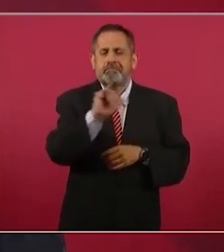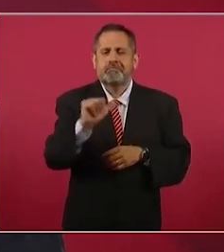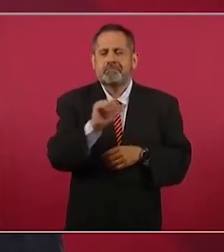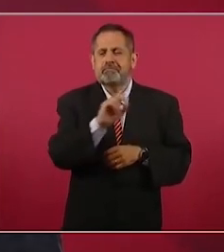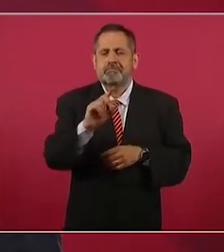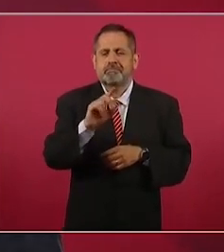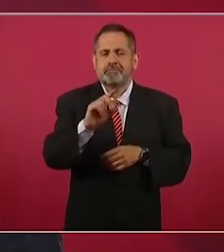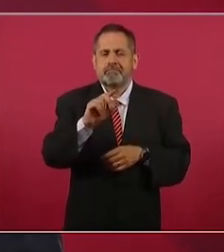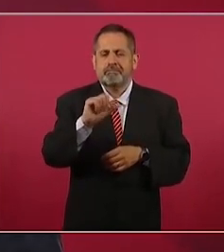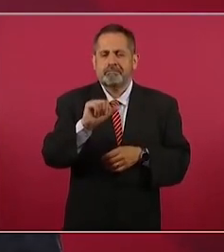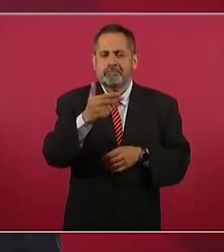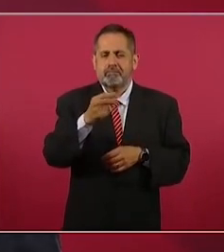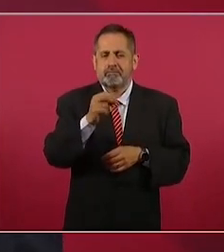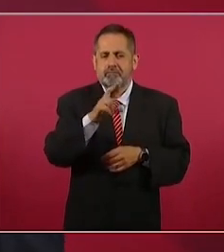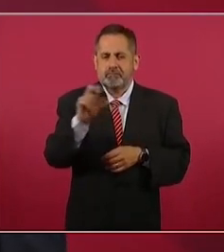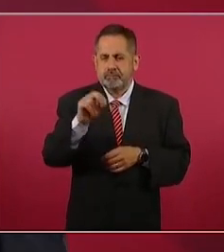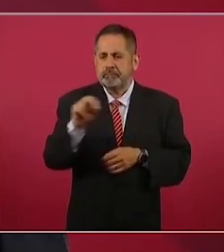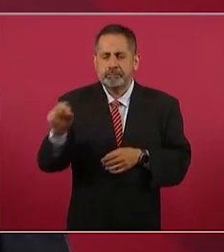gente,